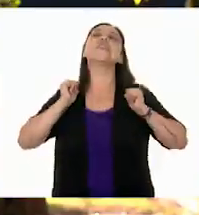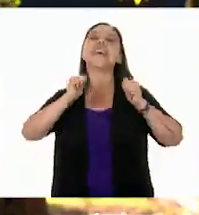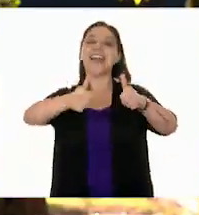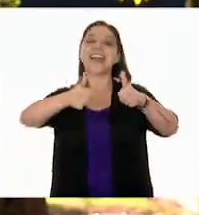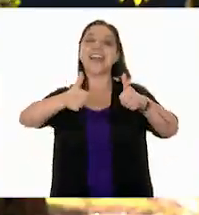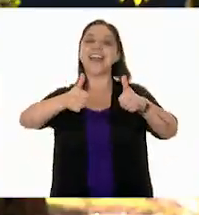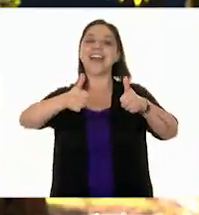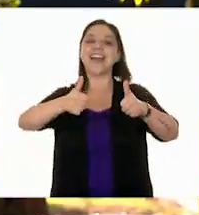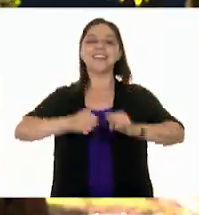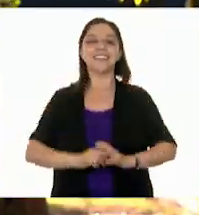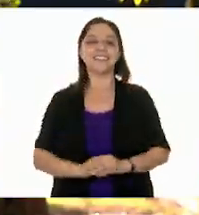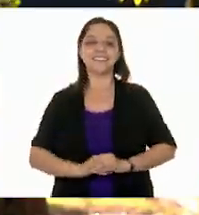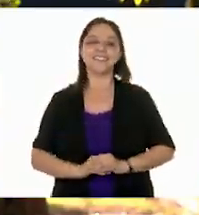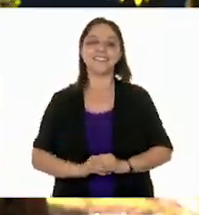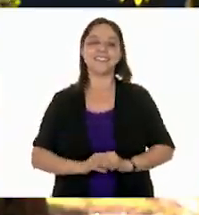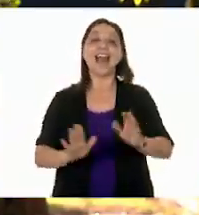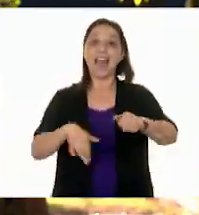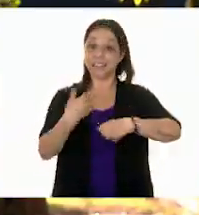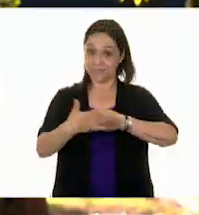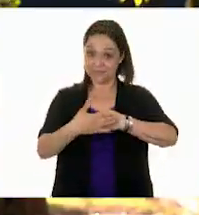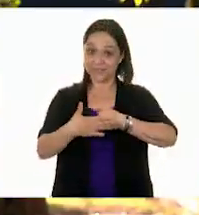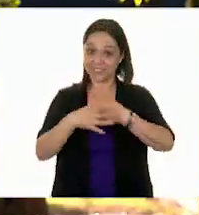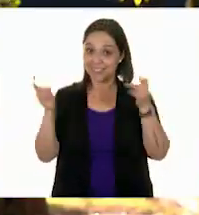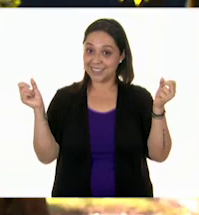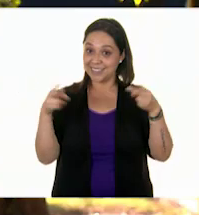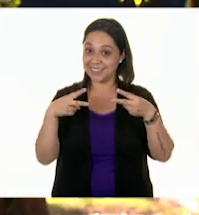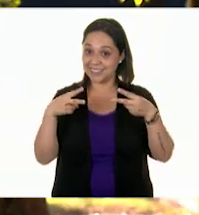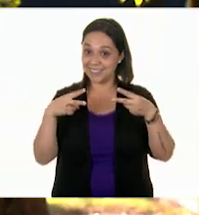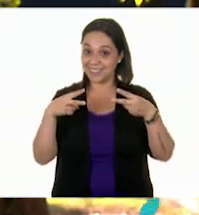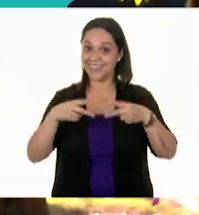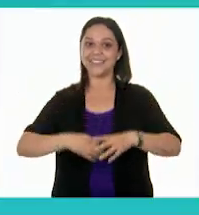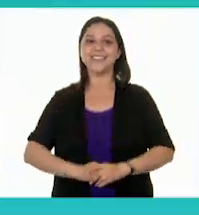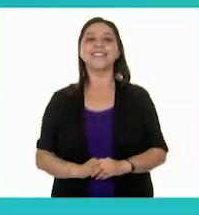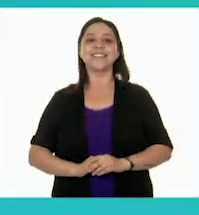¡Muy bien! ¡Nos vemos pronto!